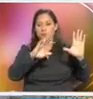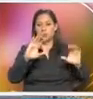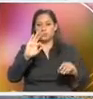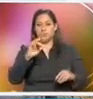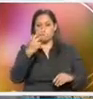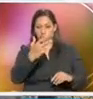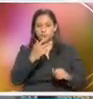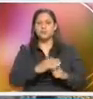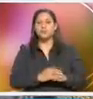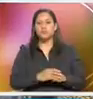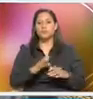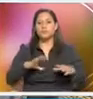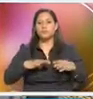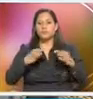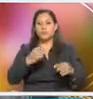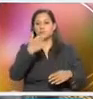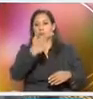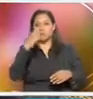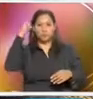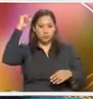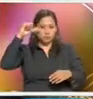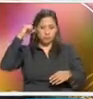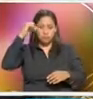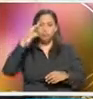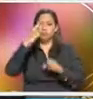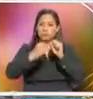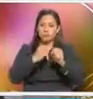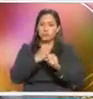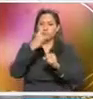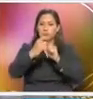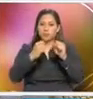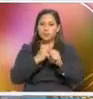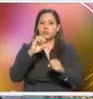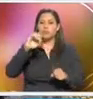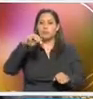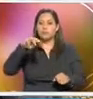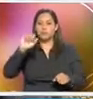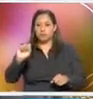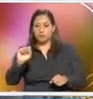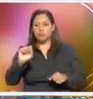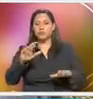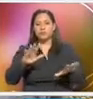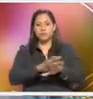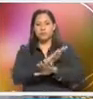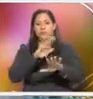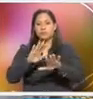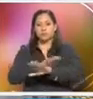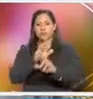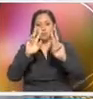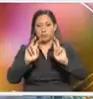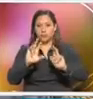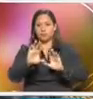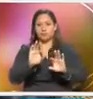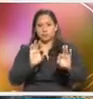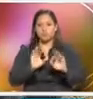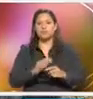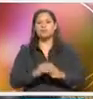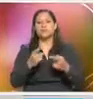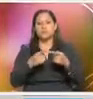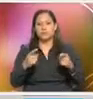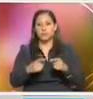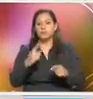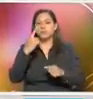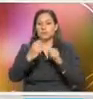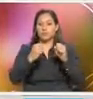1948. Entonces se fundó un 7 de abril y cada año la Organización Mundial de la Salud va cambiando el tema. El